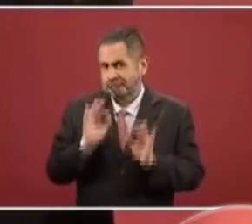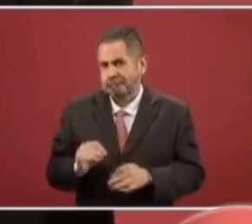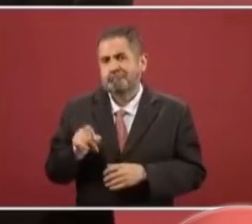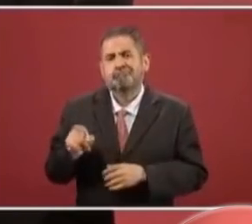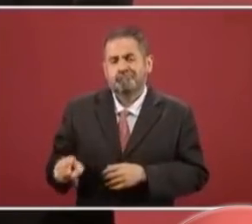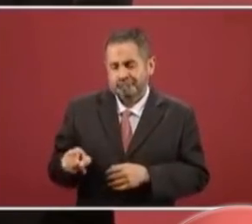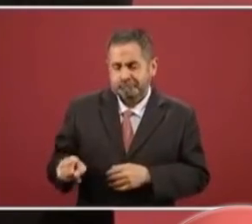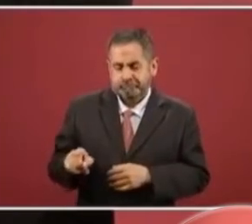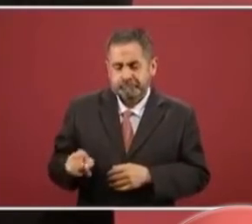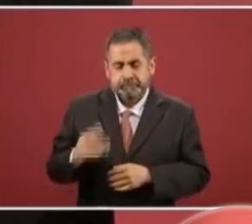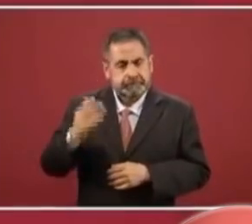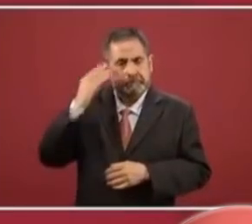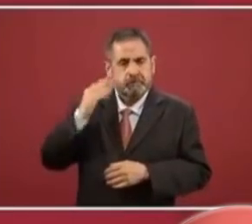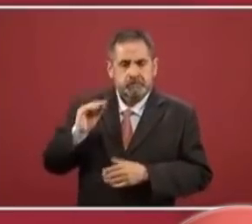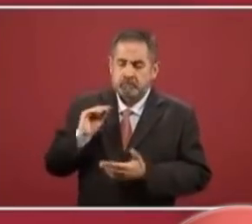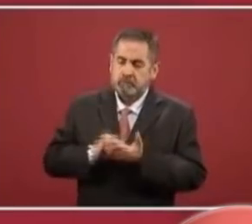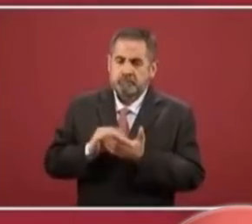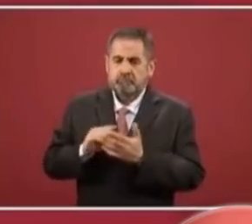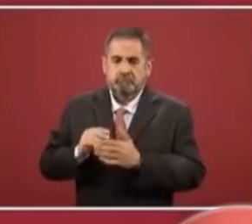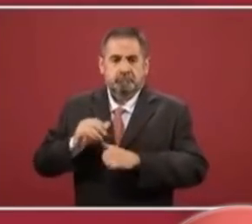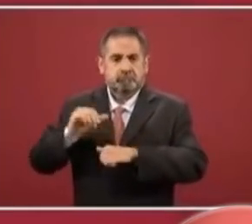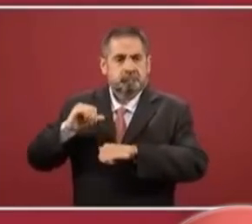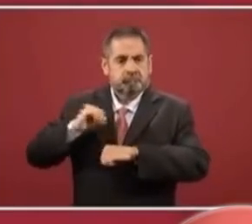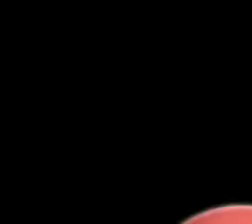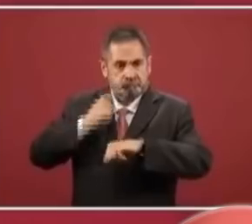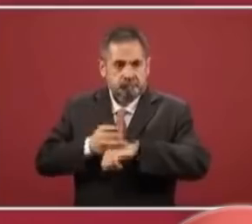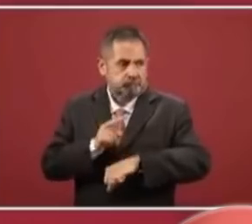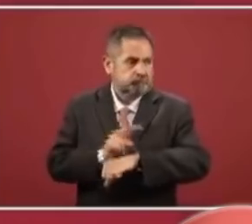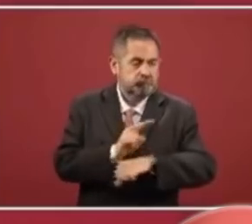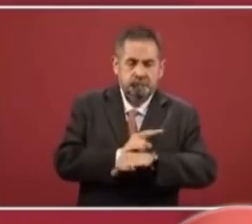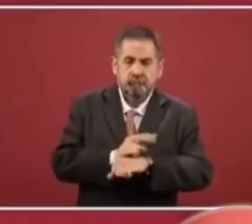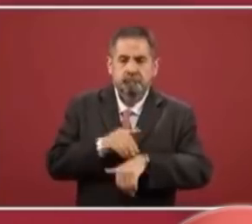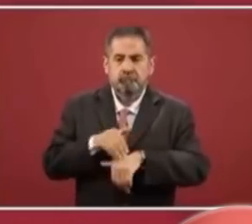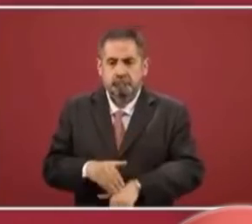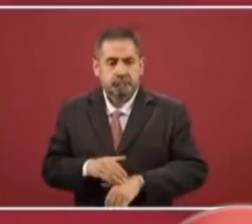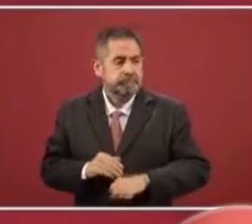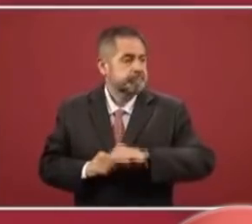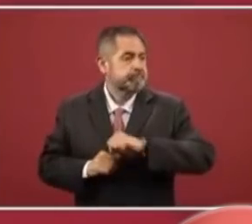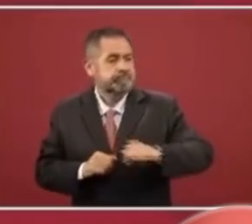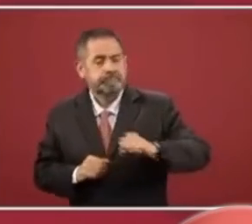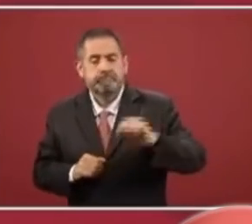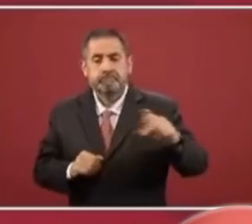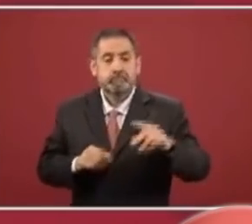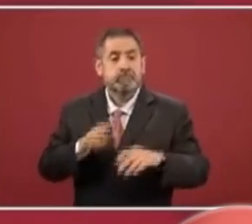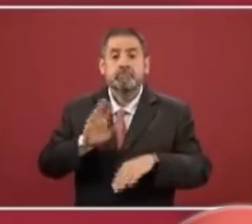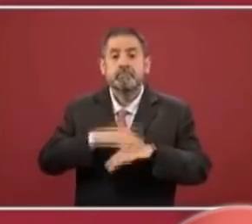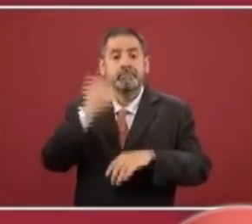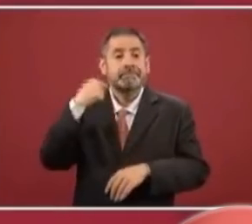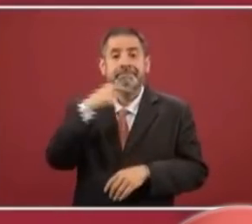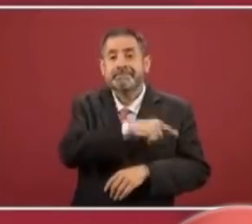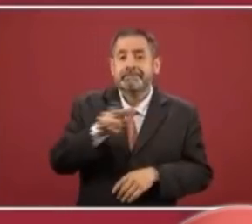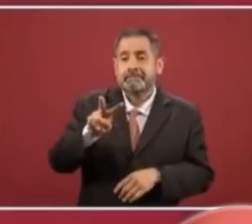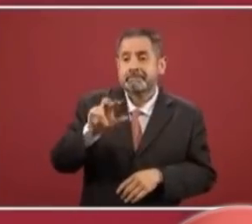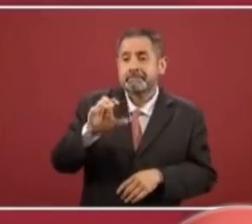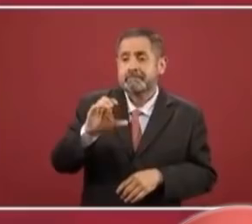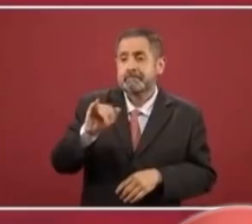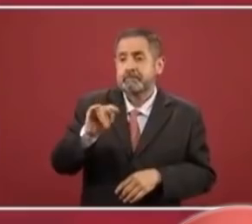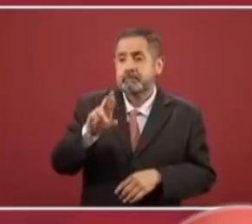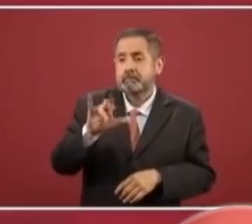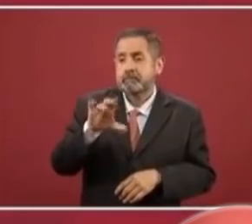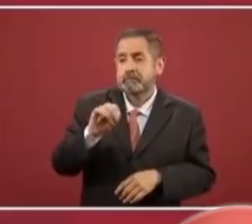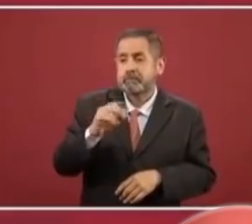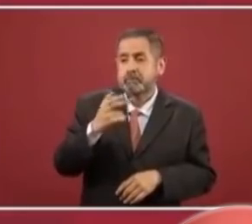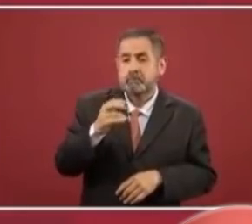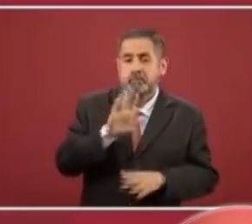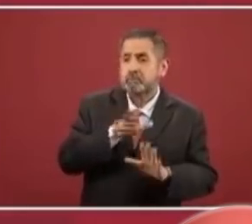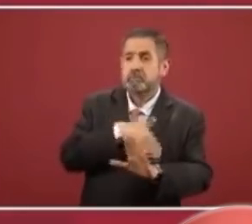legalmente constituido, para enfrentar el golpe de Estado de Victoriano Huerta en